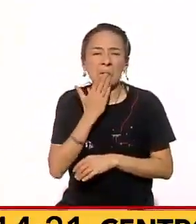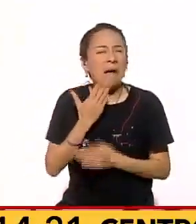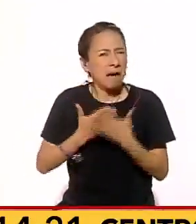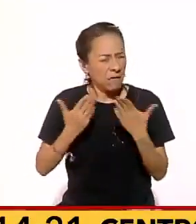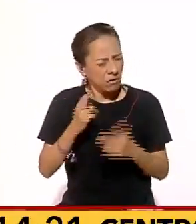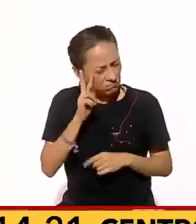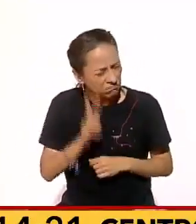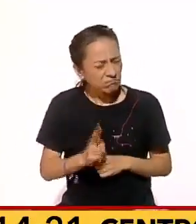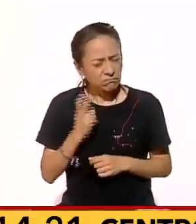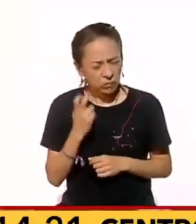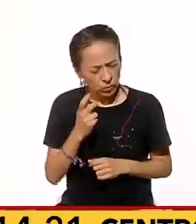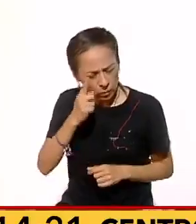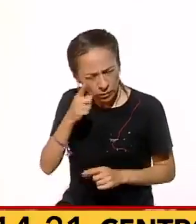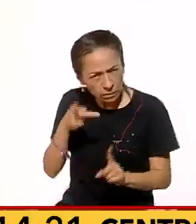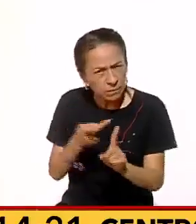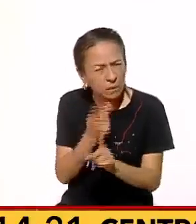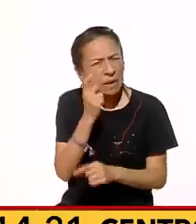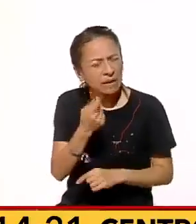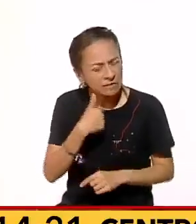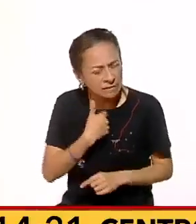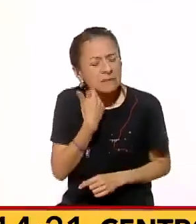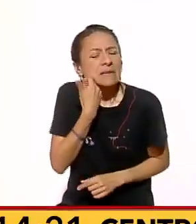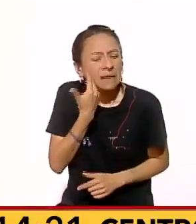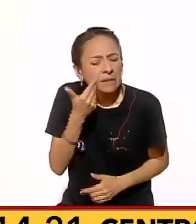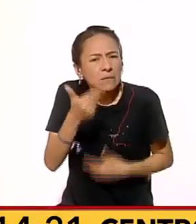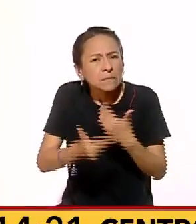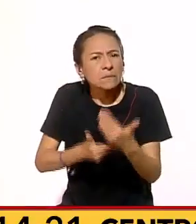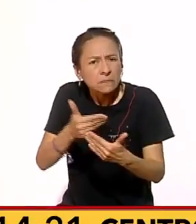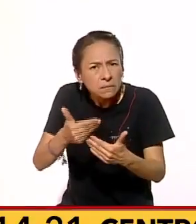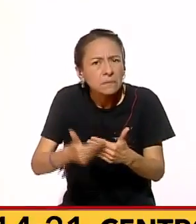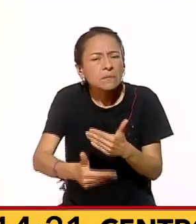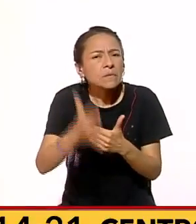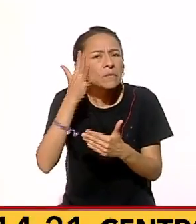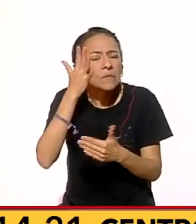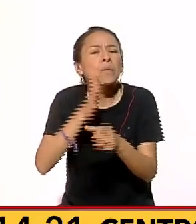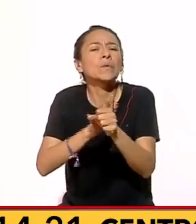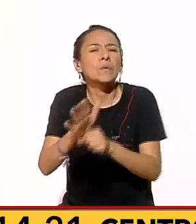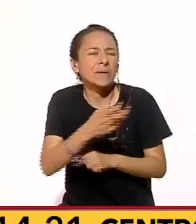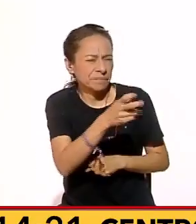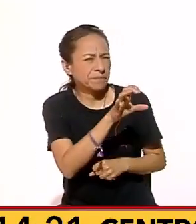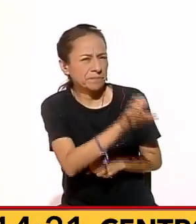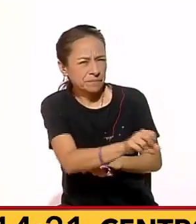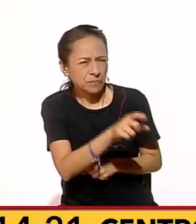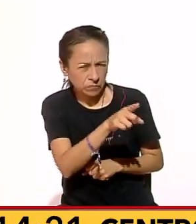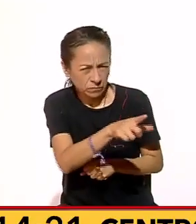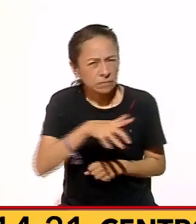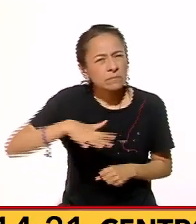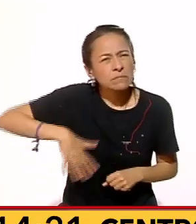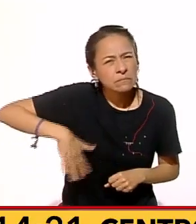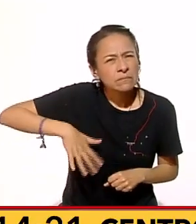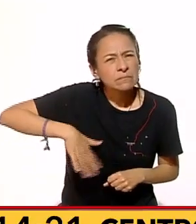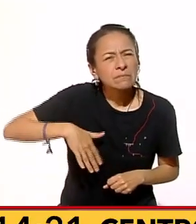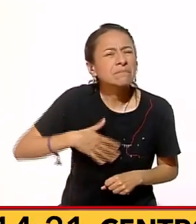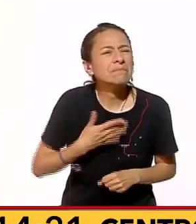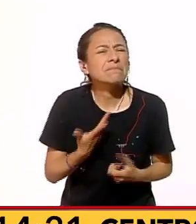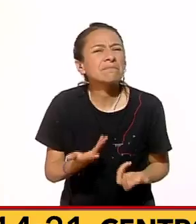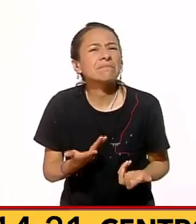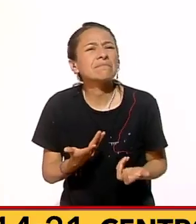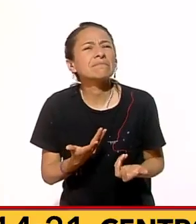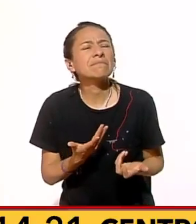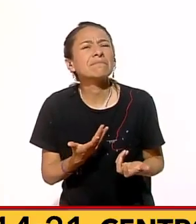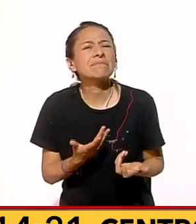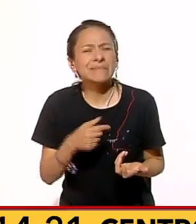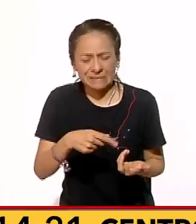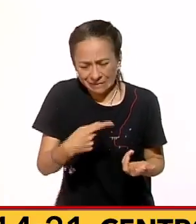pregunta. ¿Qué se tendría que hacer, justamente retomando esto que mencionaba hace unos instantes, para